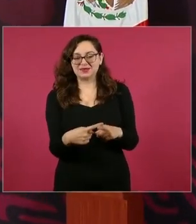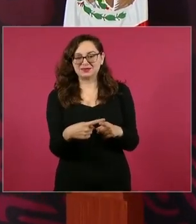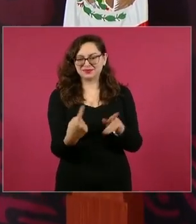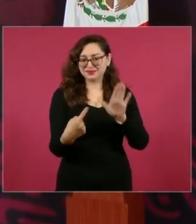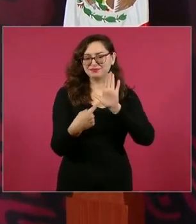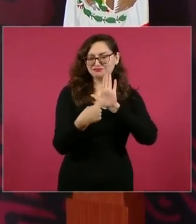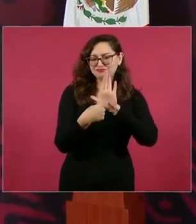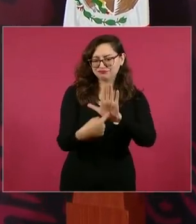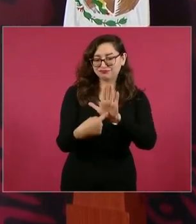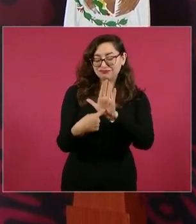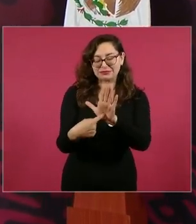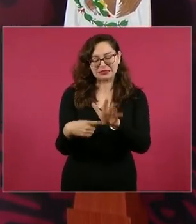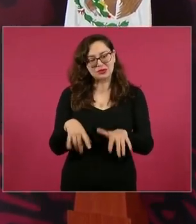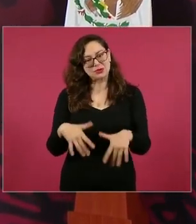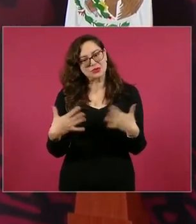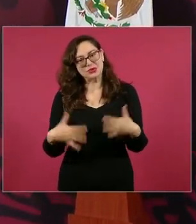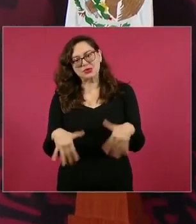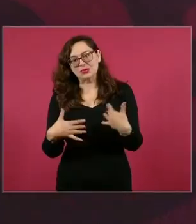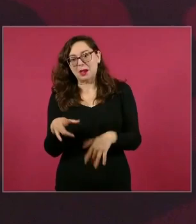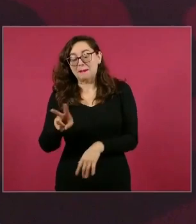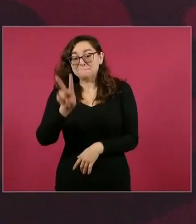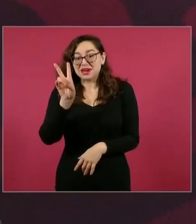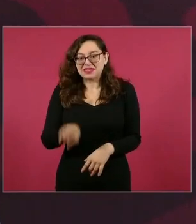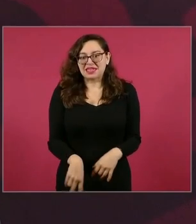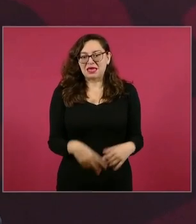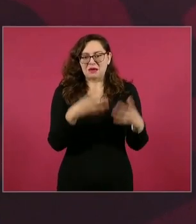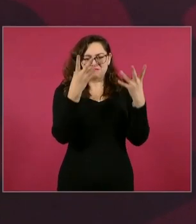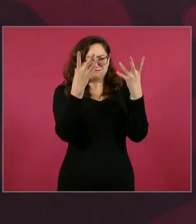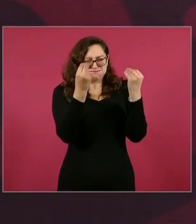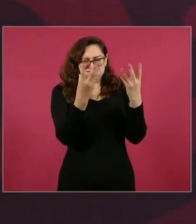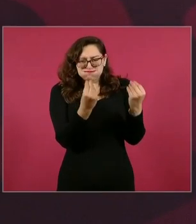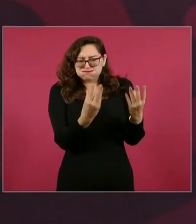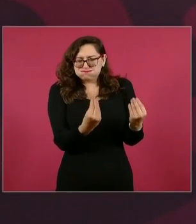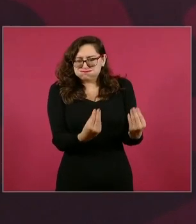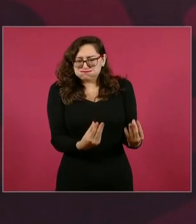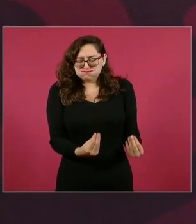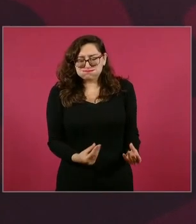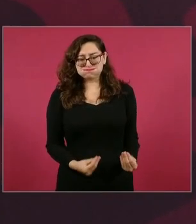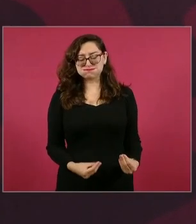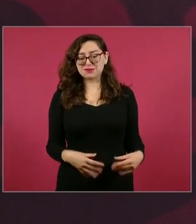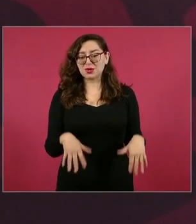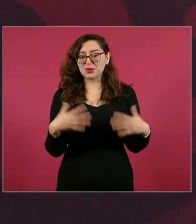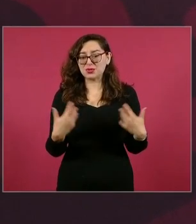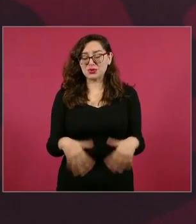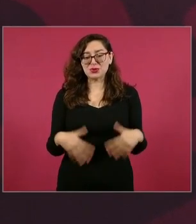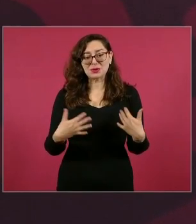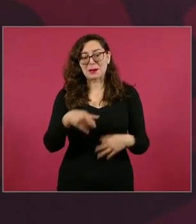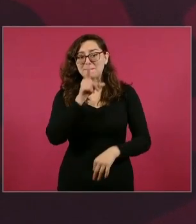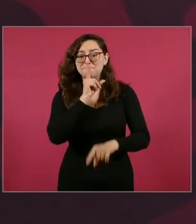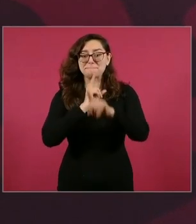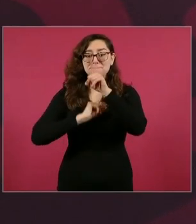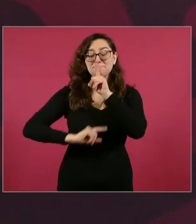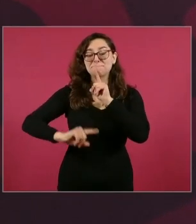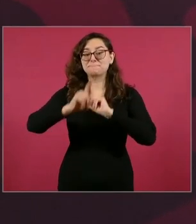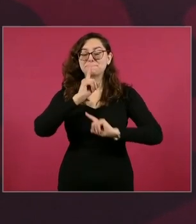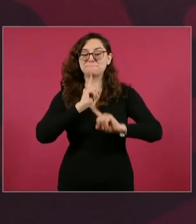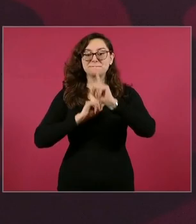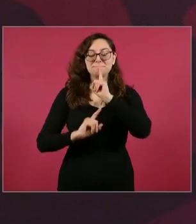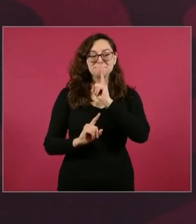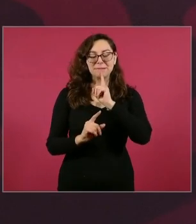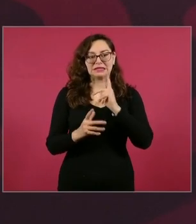muchísimas mentiras un caudal de mentiras de